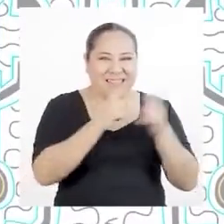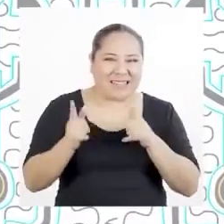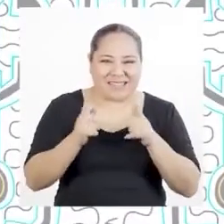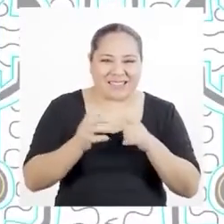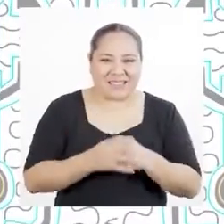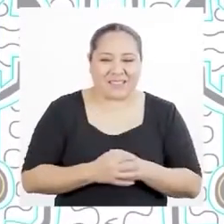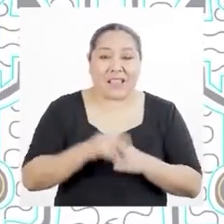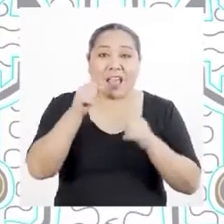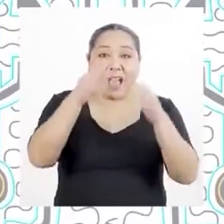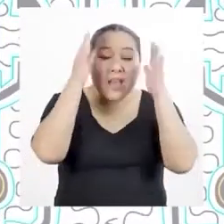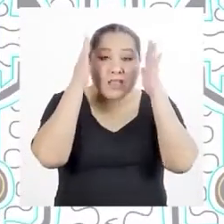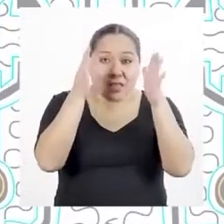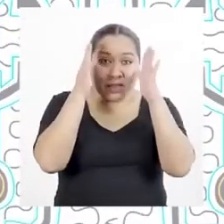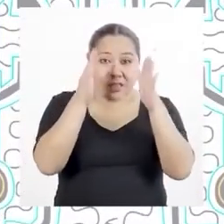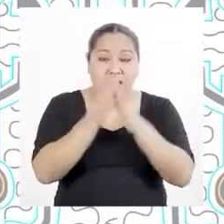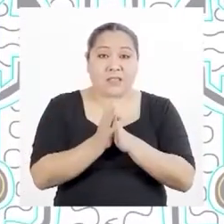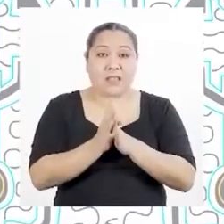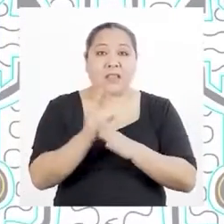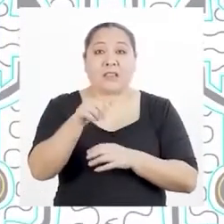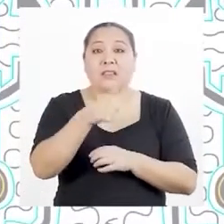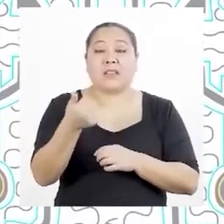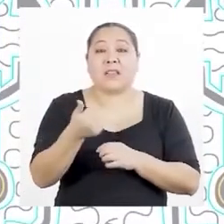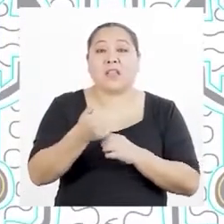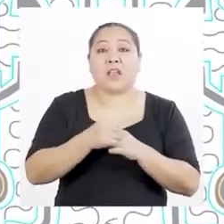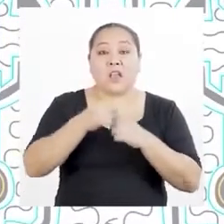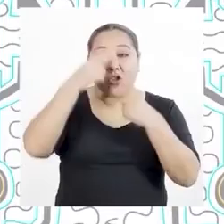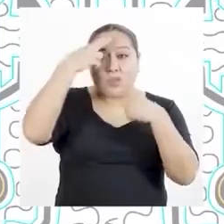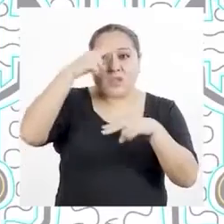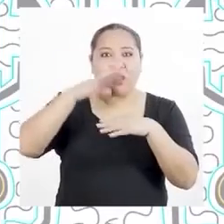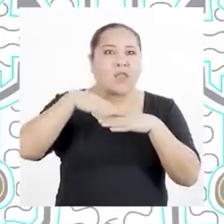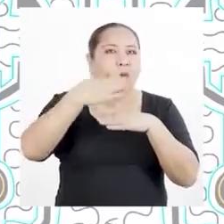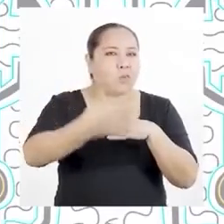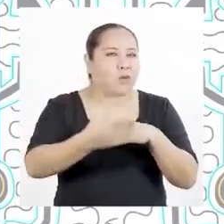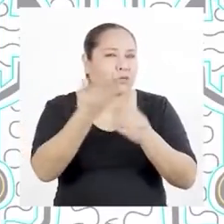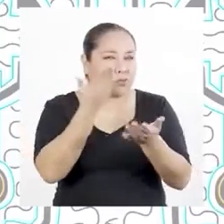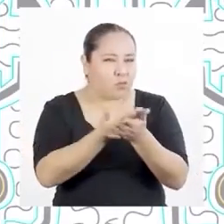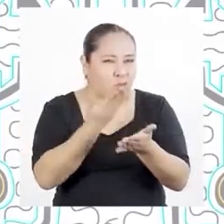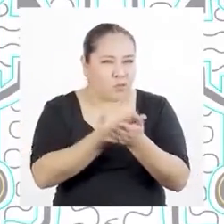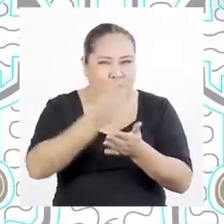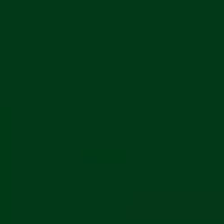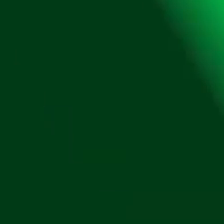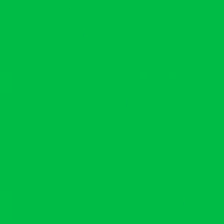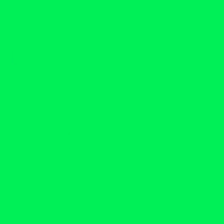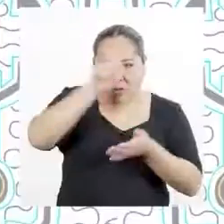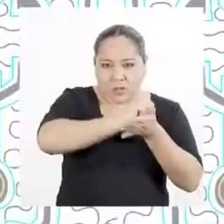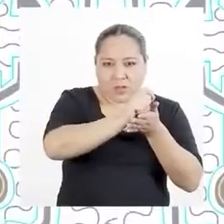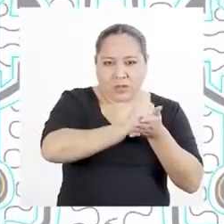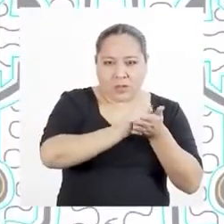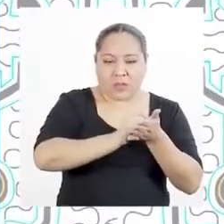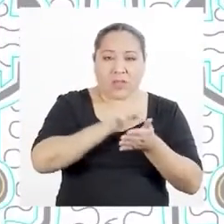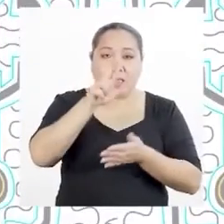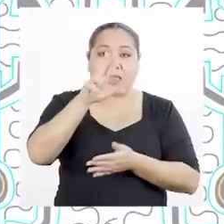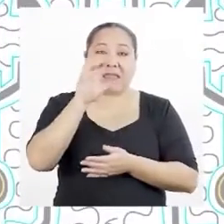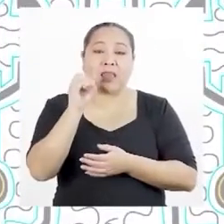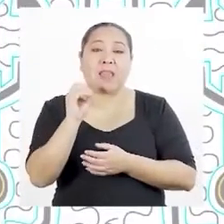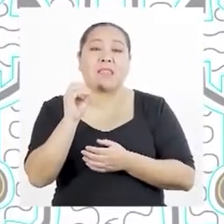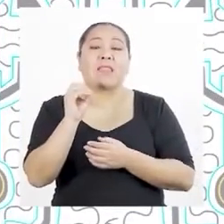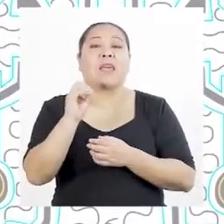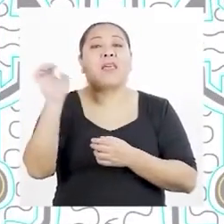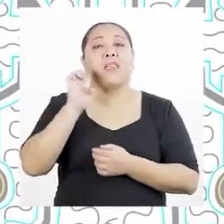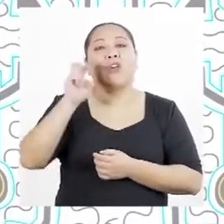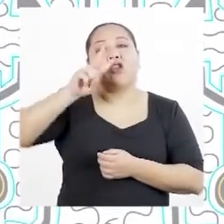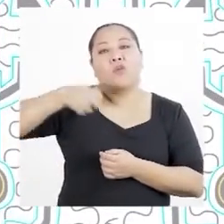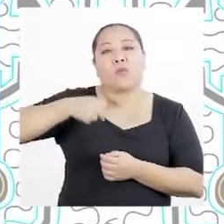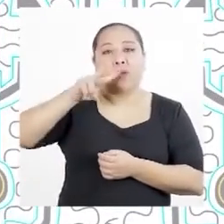¡Listos! Muy atentos a la siguiente noticia porque después formularán sus propias opiniones por escrito. 30 de enero